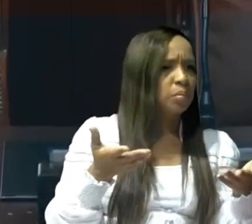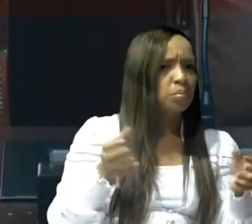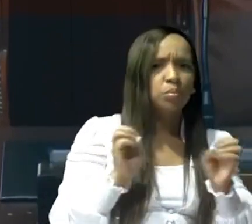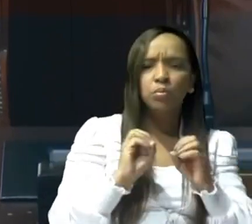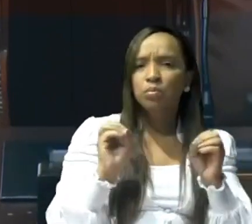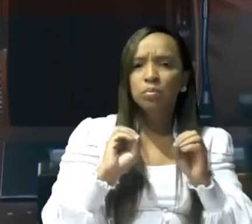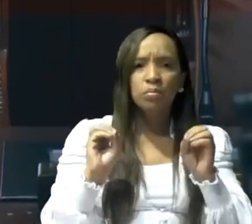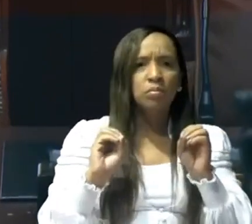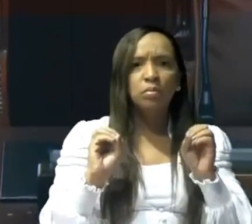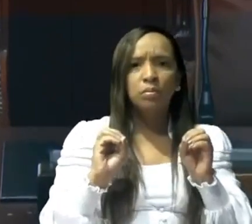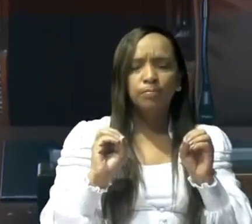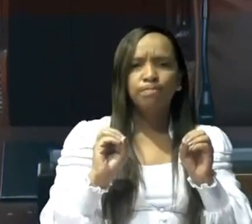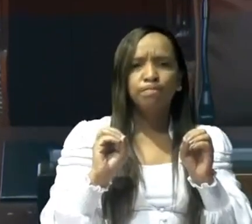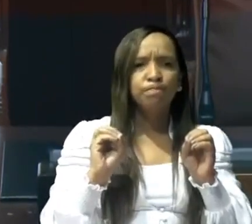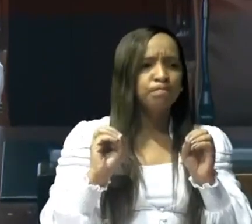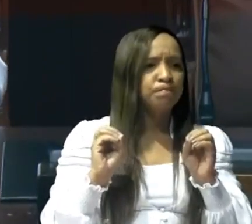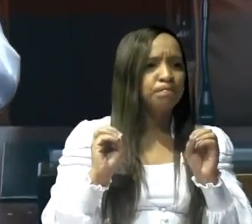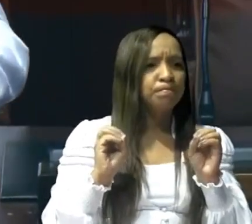Entonces,